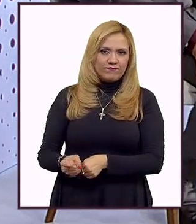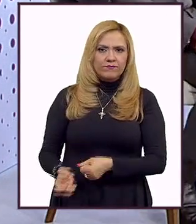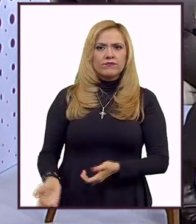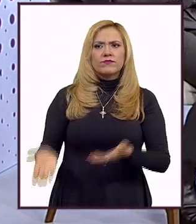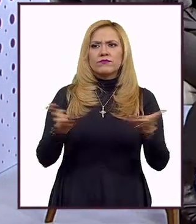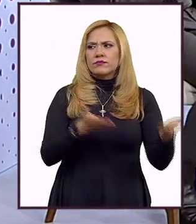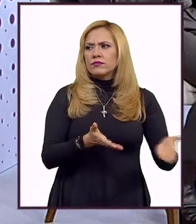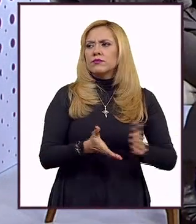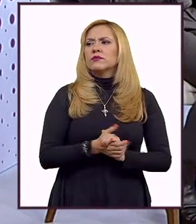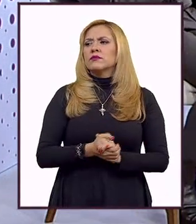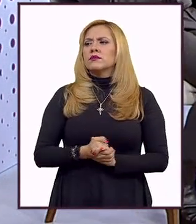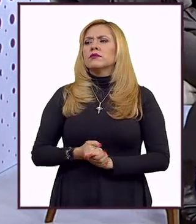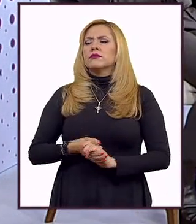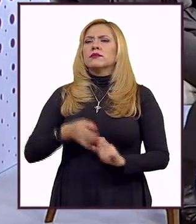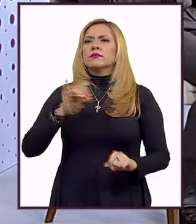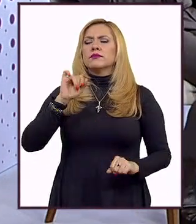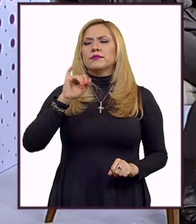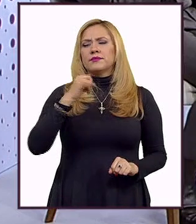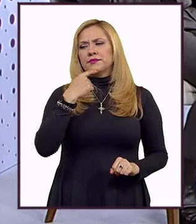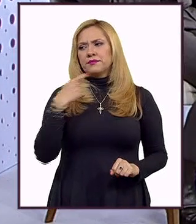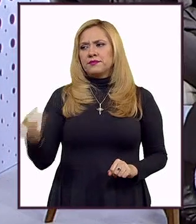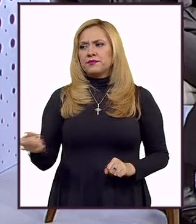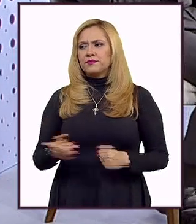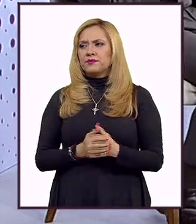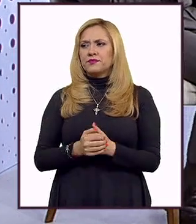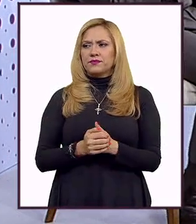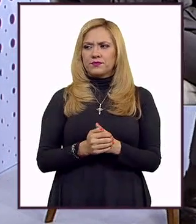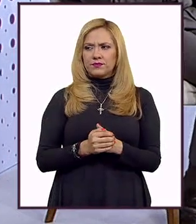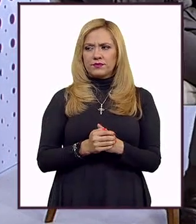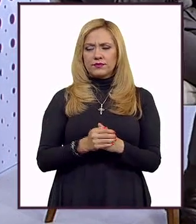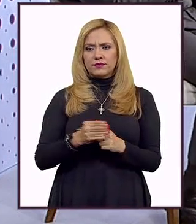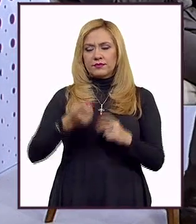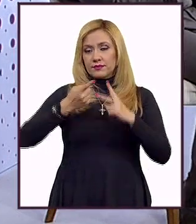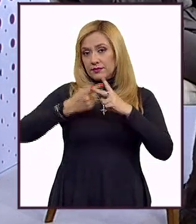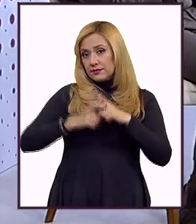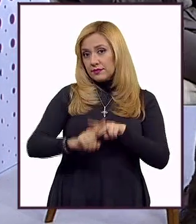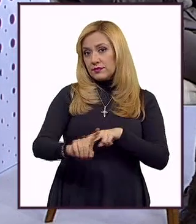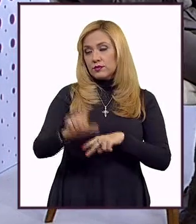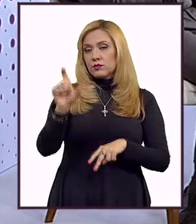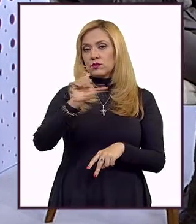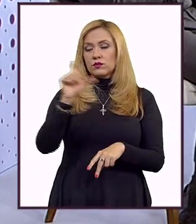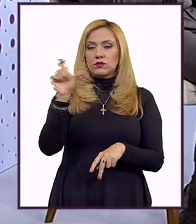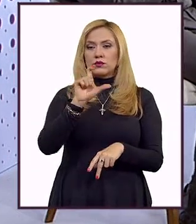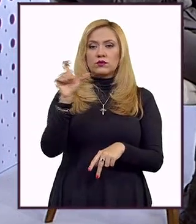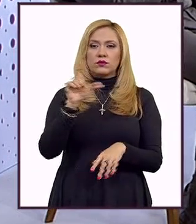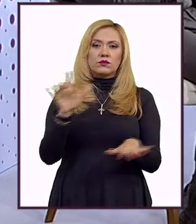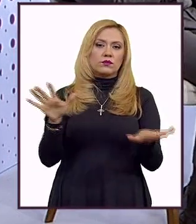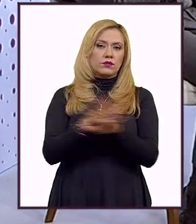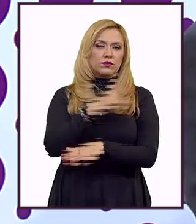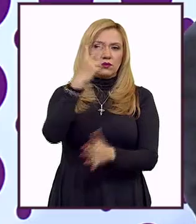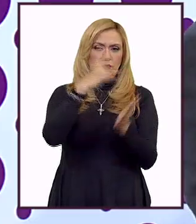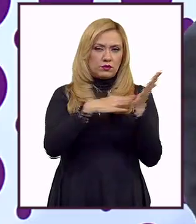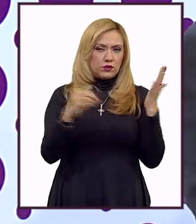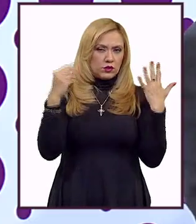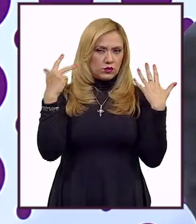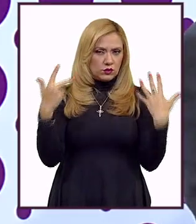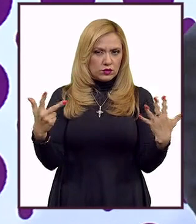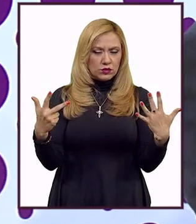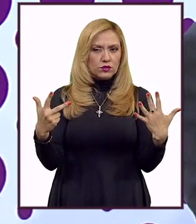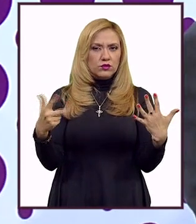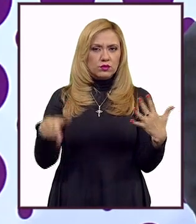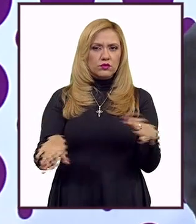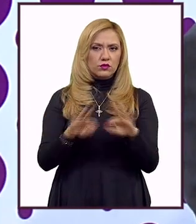No, muy importante lo que mencionas y especialmente a partir del sistema acusatorio de la reforma del 2008, tenemos